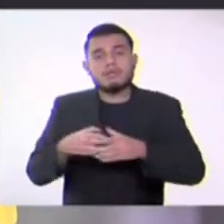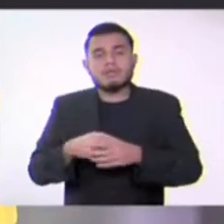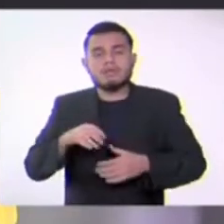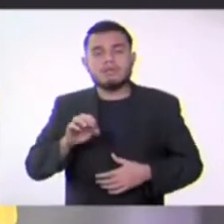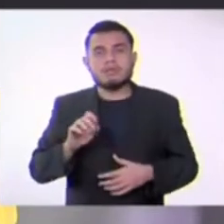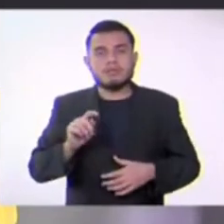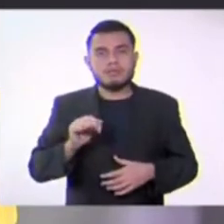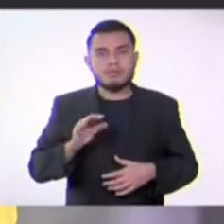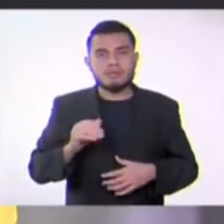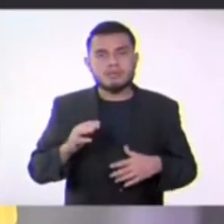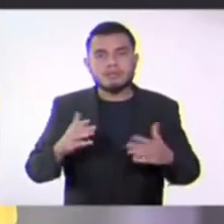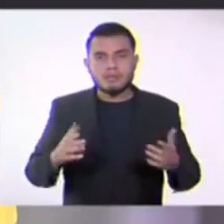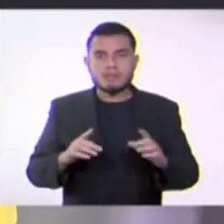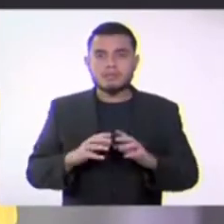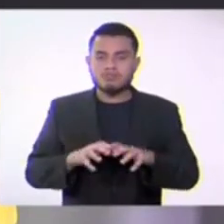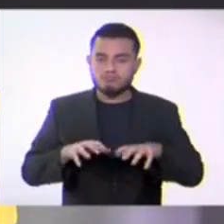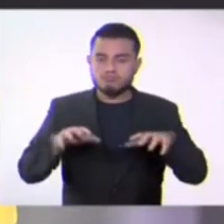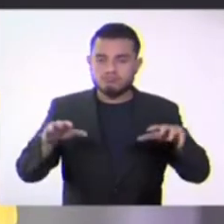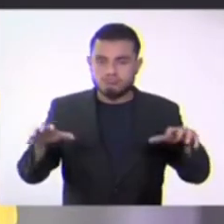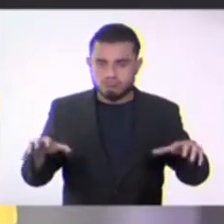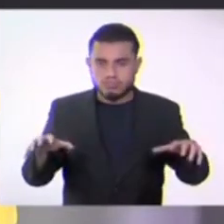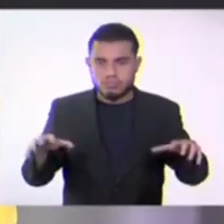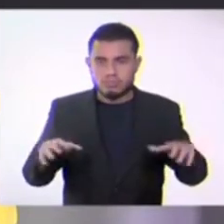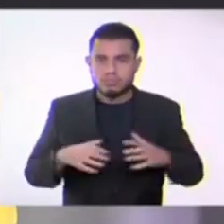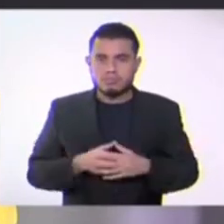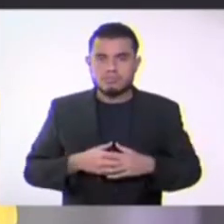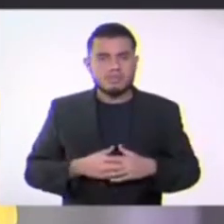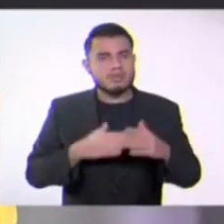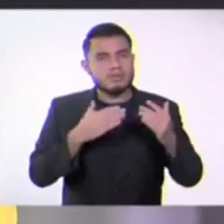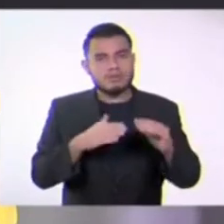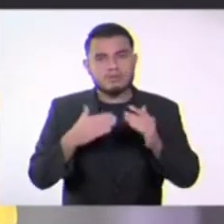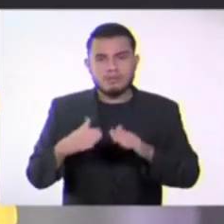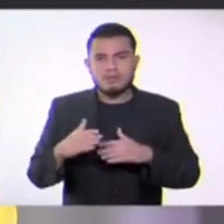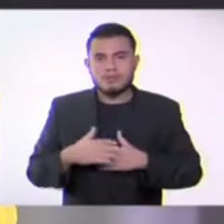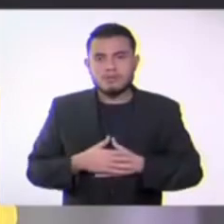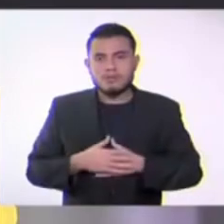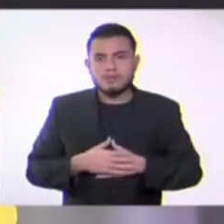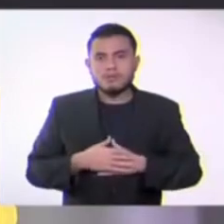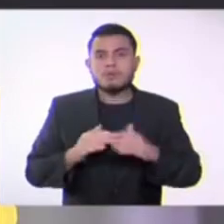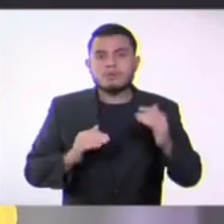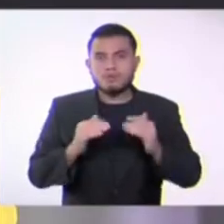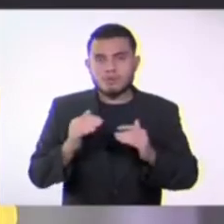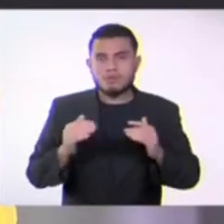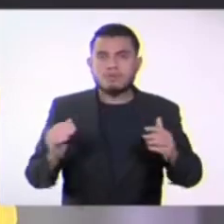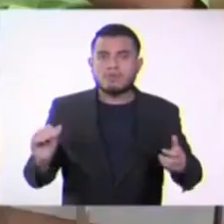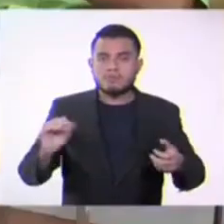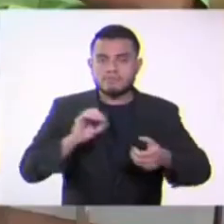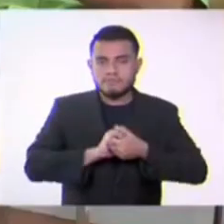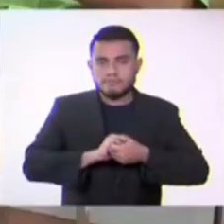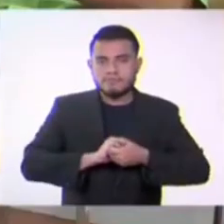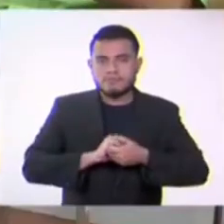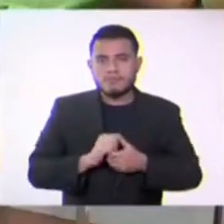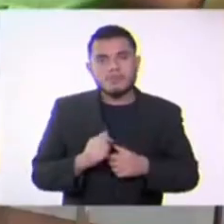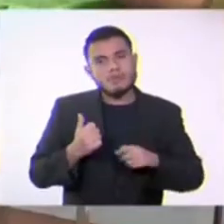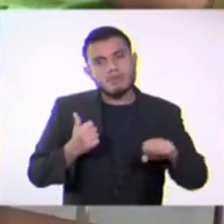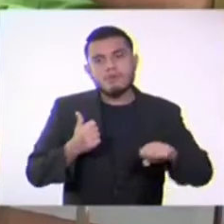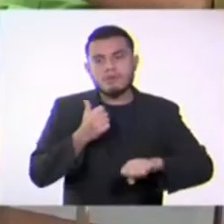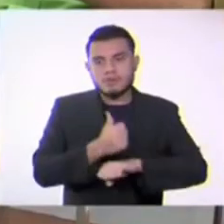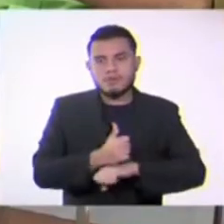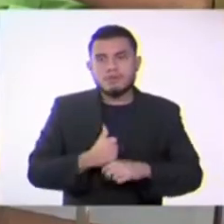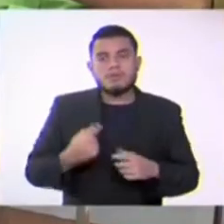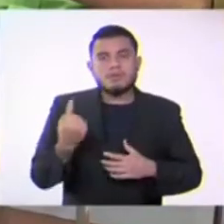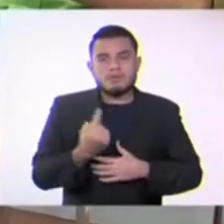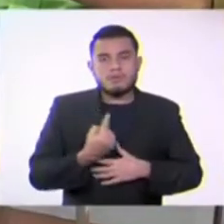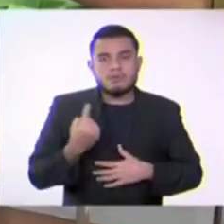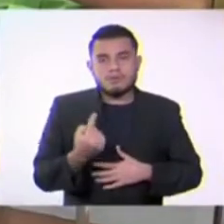que distinguen entonces una diversidad, pero también una unidad que no está basada nada más